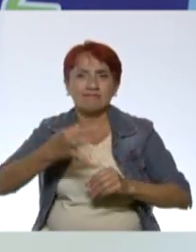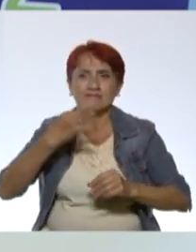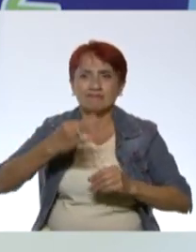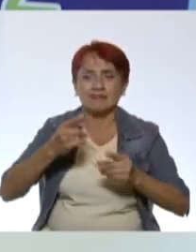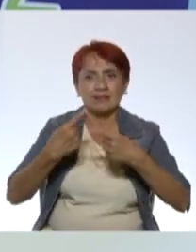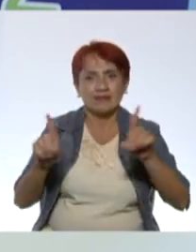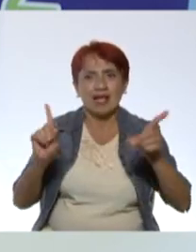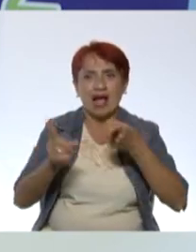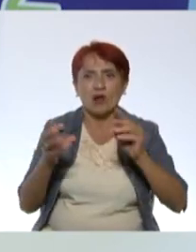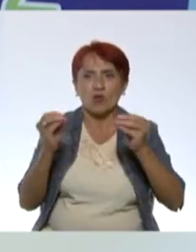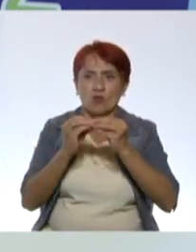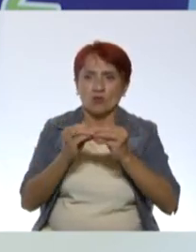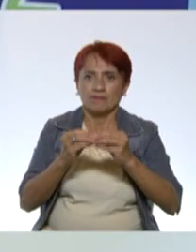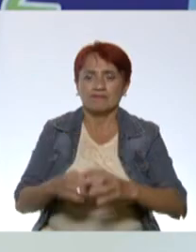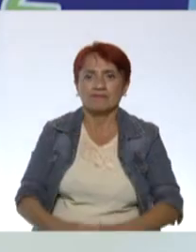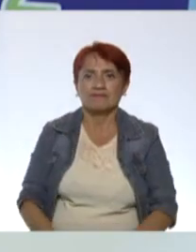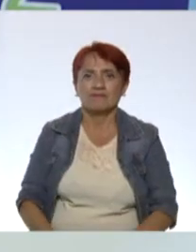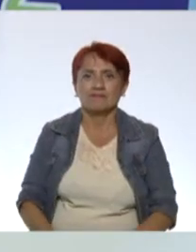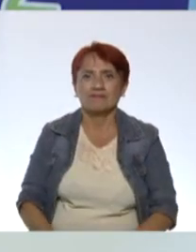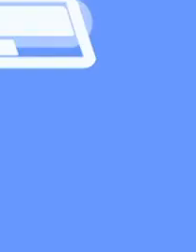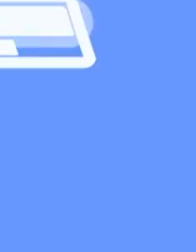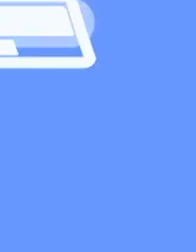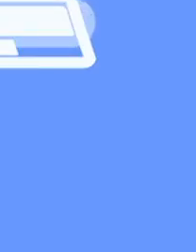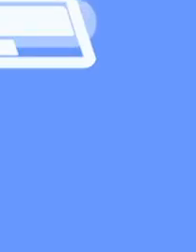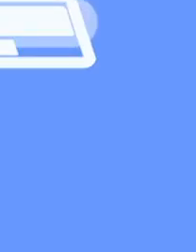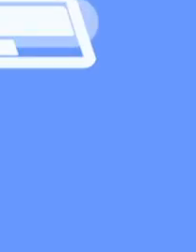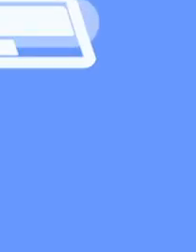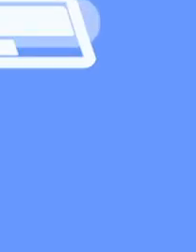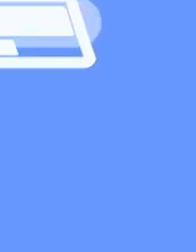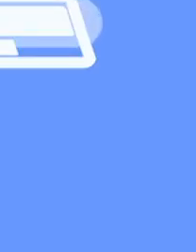recordando siempre que ser diferente es algo común.